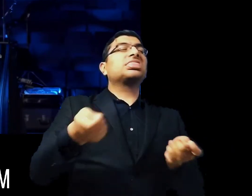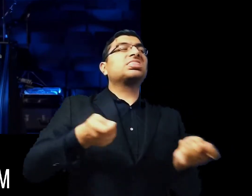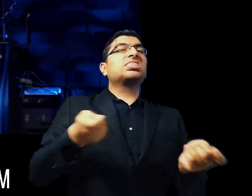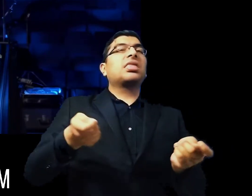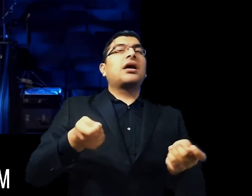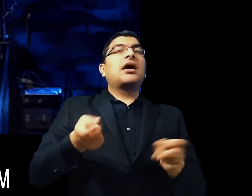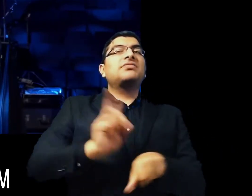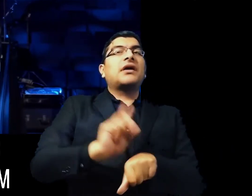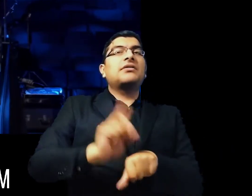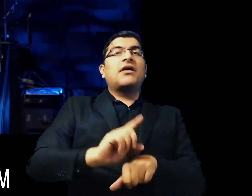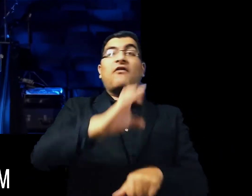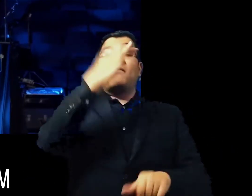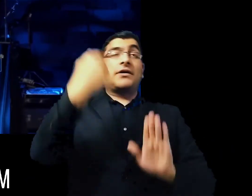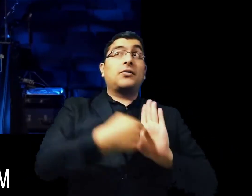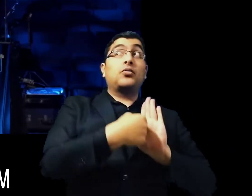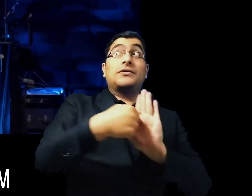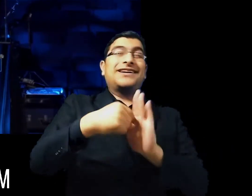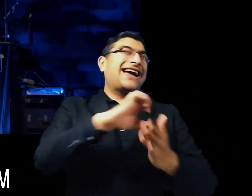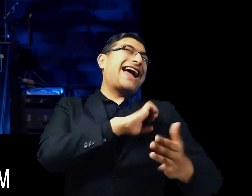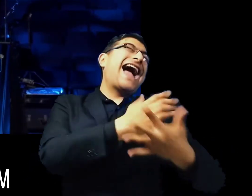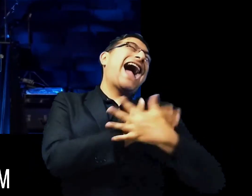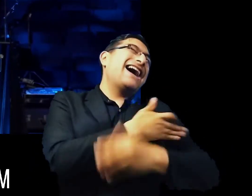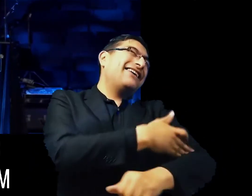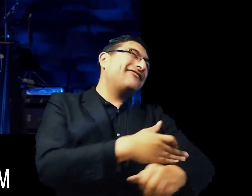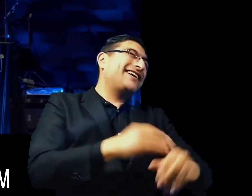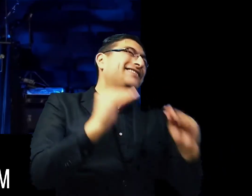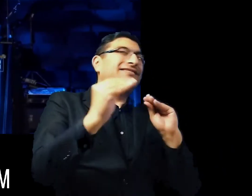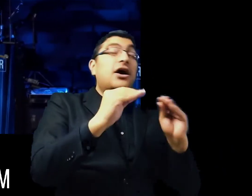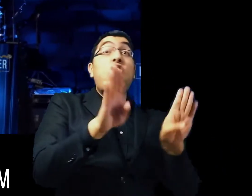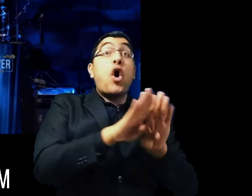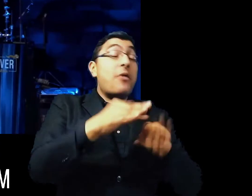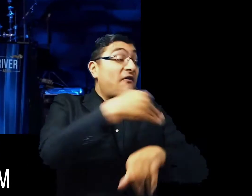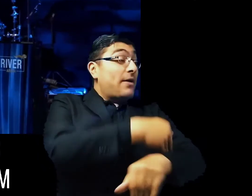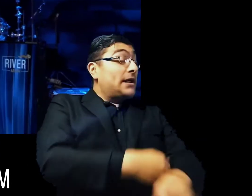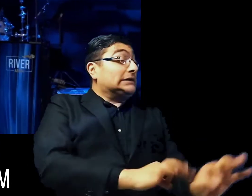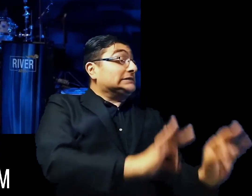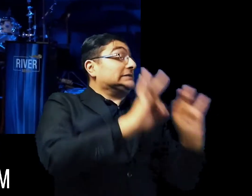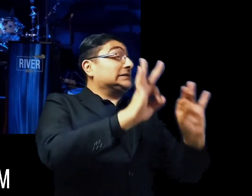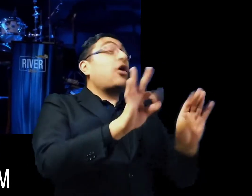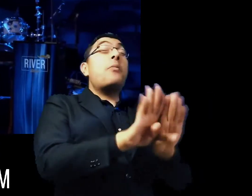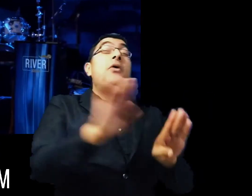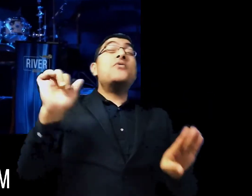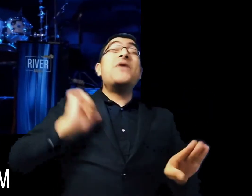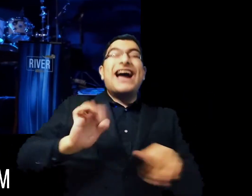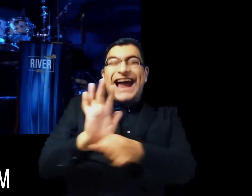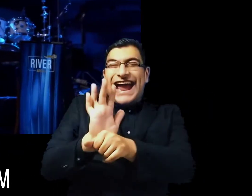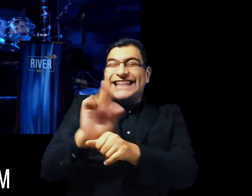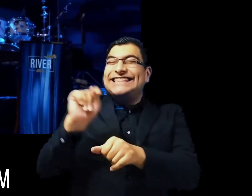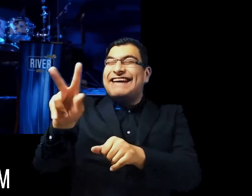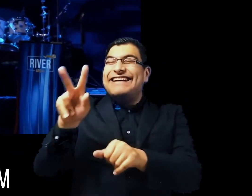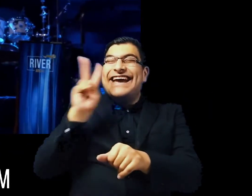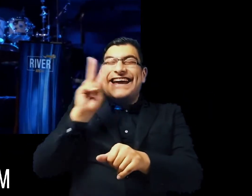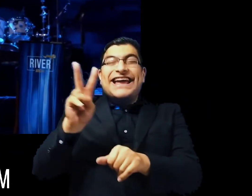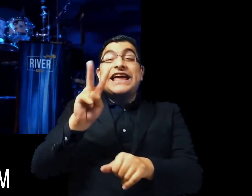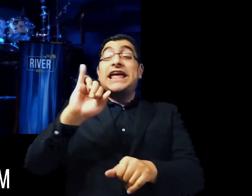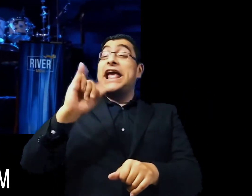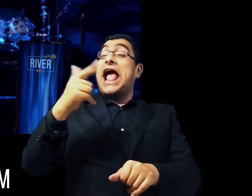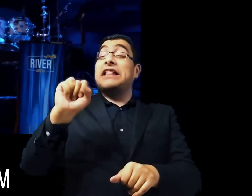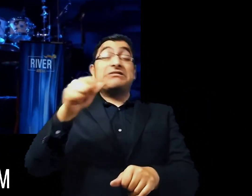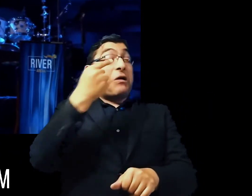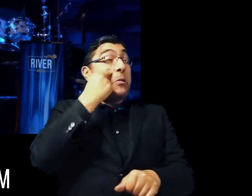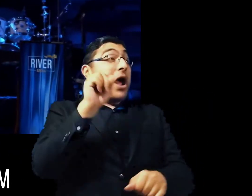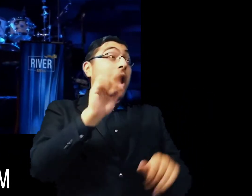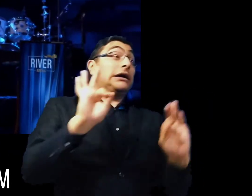todos los días suben fotos amorosos en las redes, parecen los Ingalls. Y compensan su error